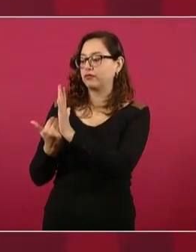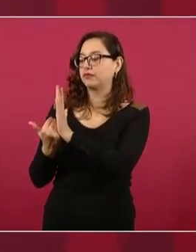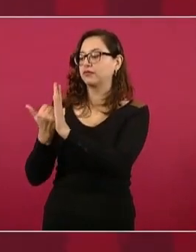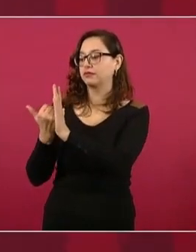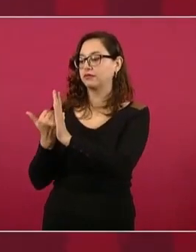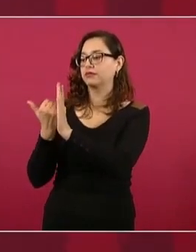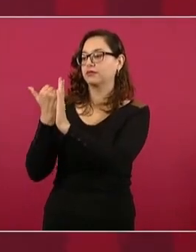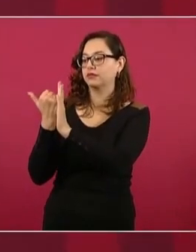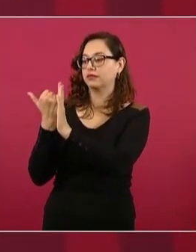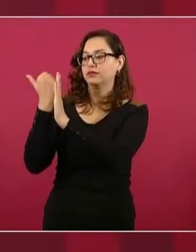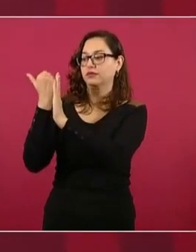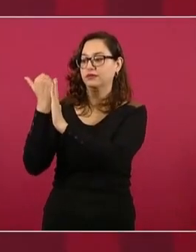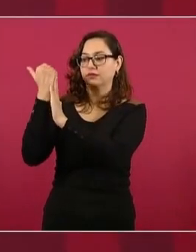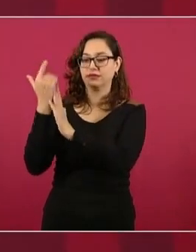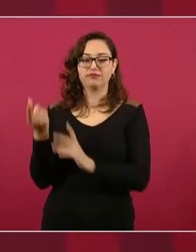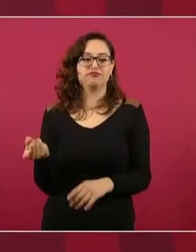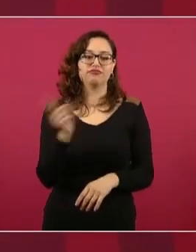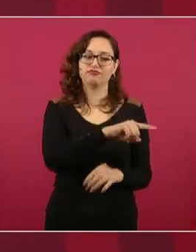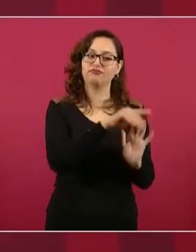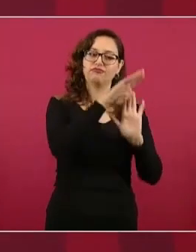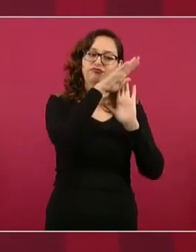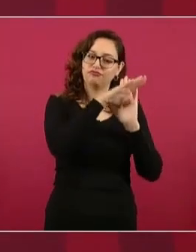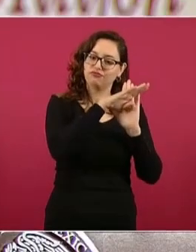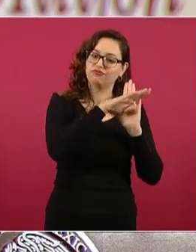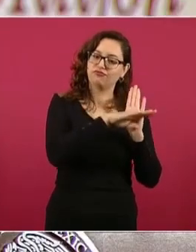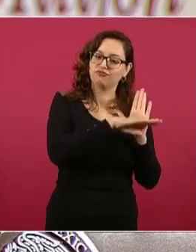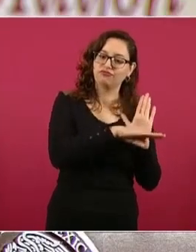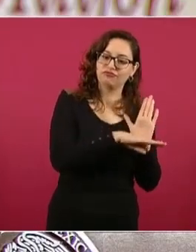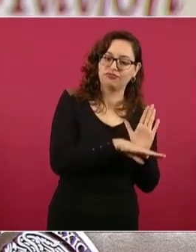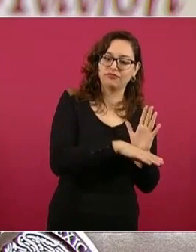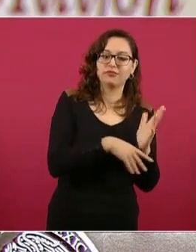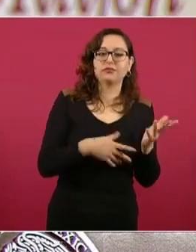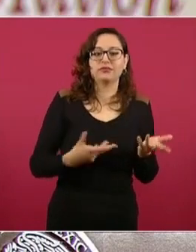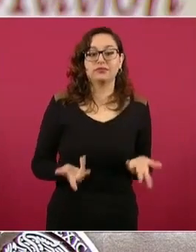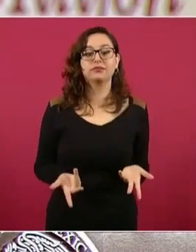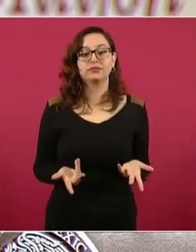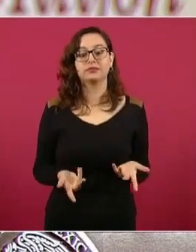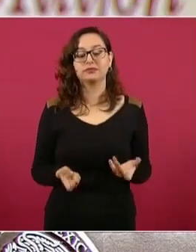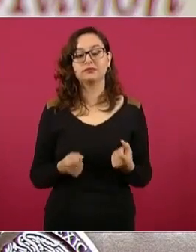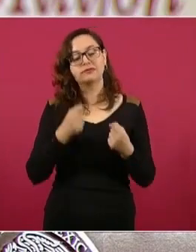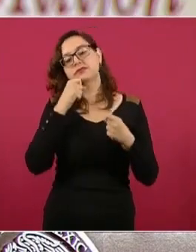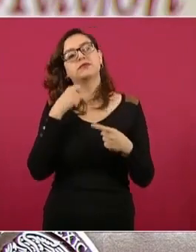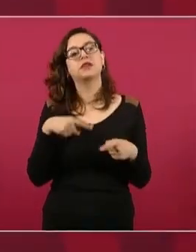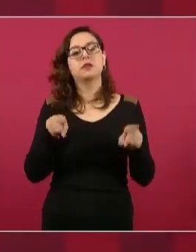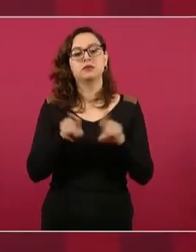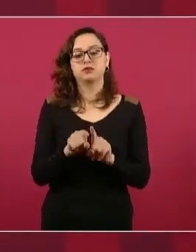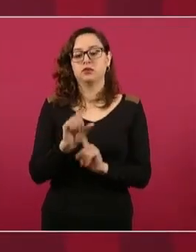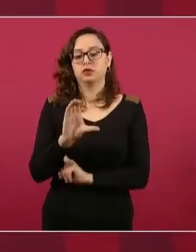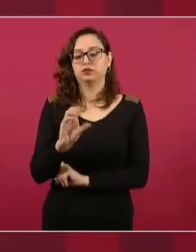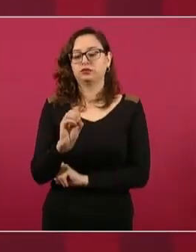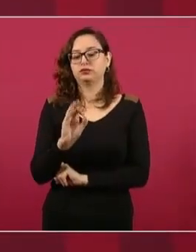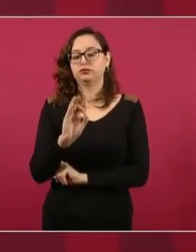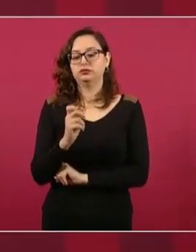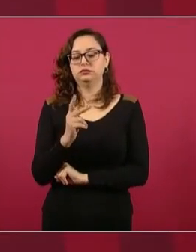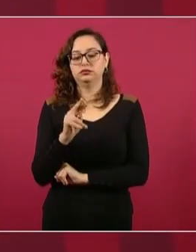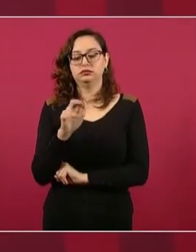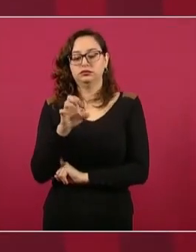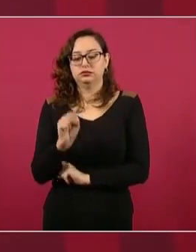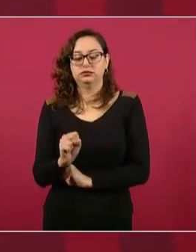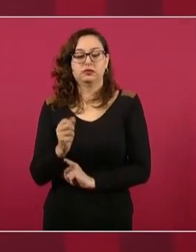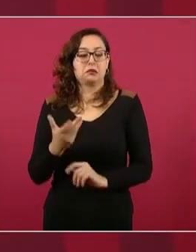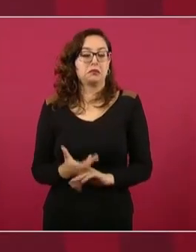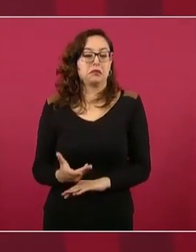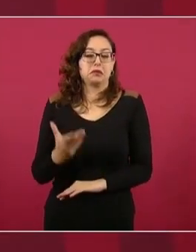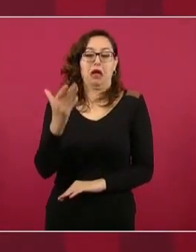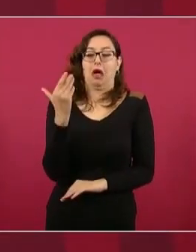parte del desmantelamiento fue el uso discrecional de las agencias de regulación, en el caso nuestro COFEPRIS, para dar permisos a